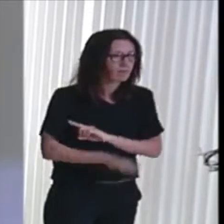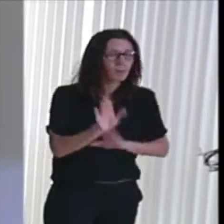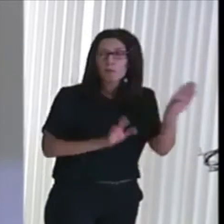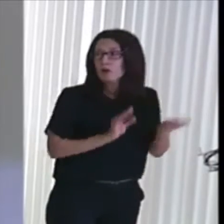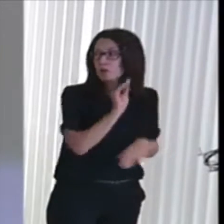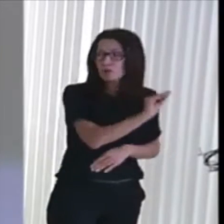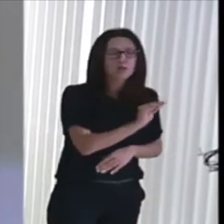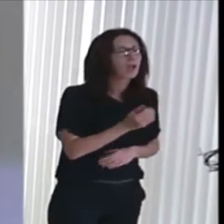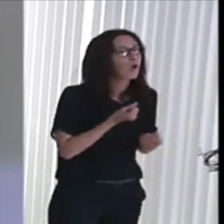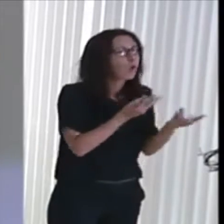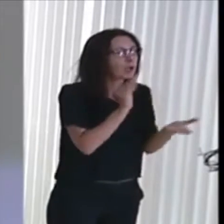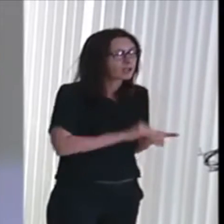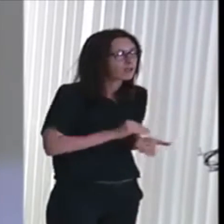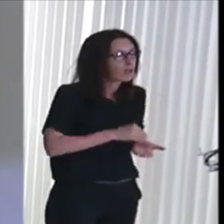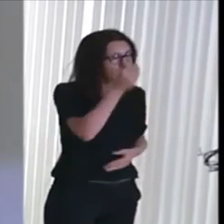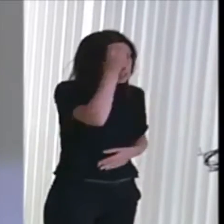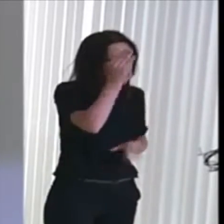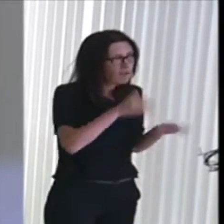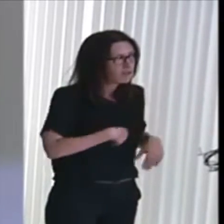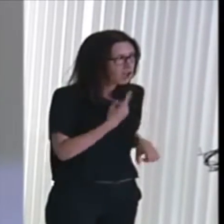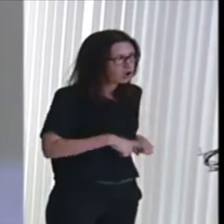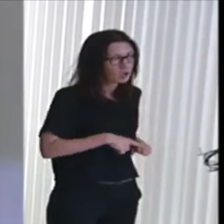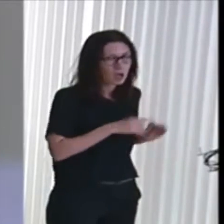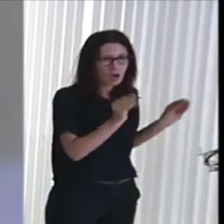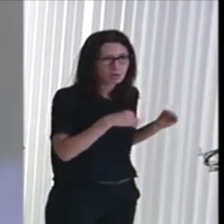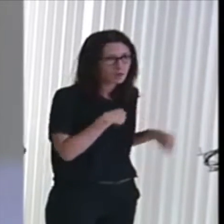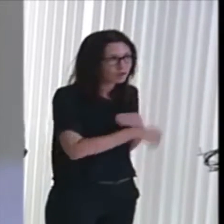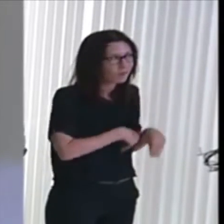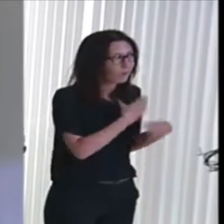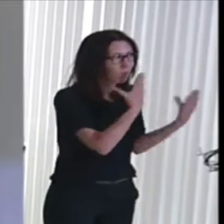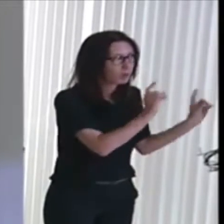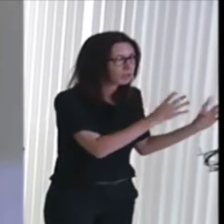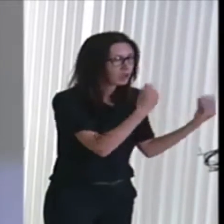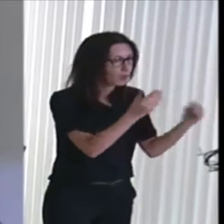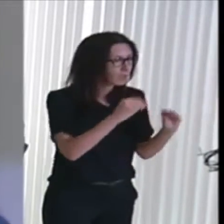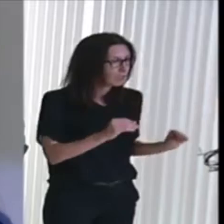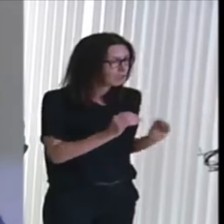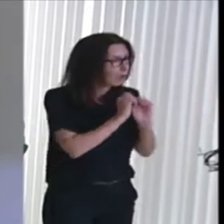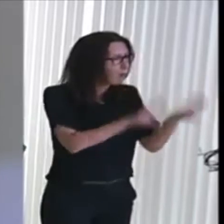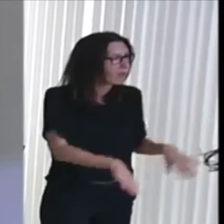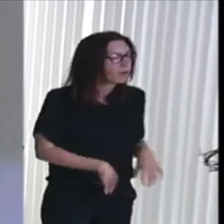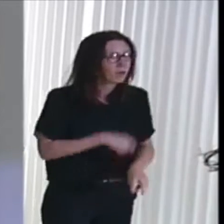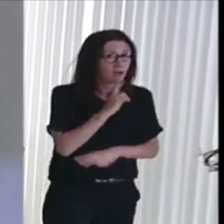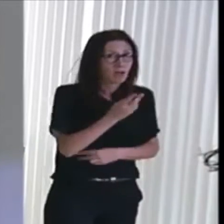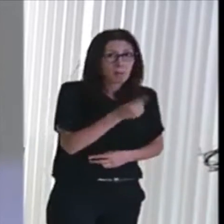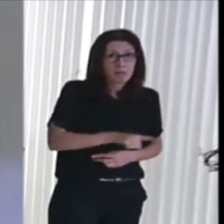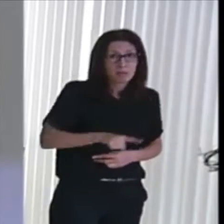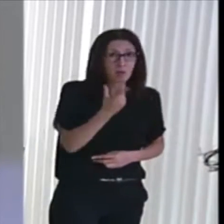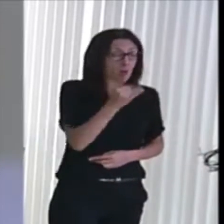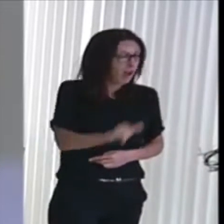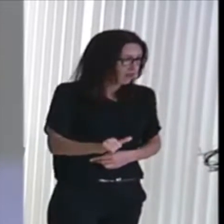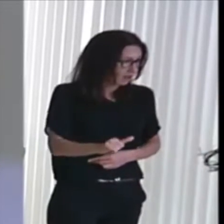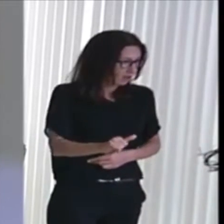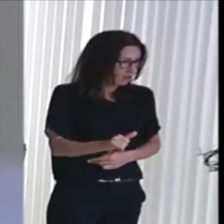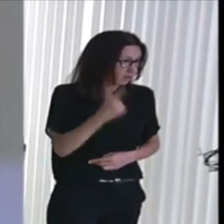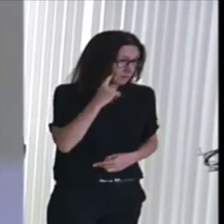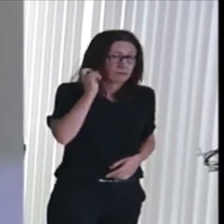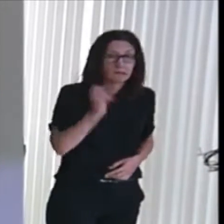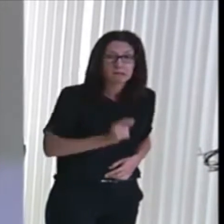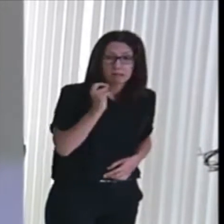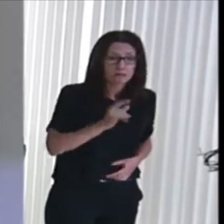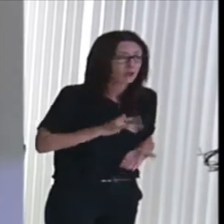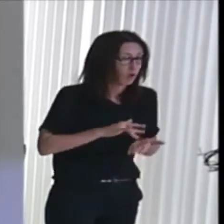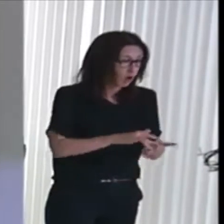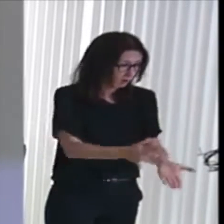decidido o has pensado, dice, voy a dejar esto porque no tiene sentido, porque nadie me comprende? Una vez cada mes, seguro. Es muy habitual. O sea, he